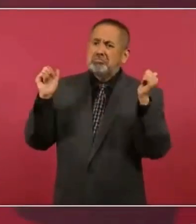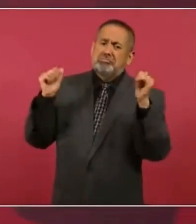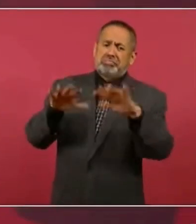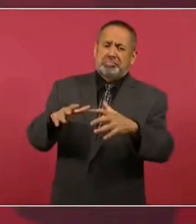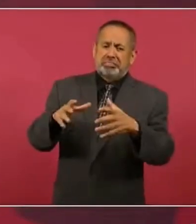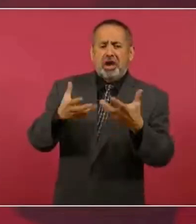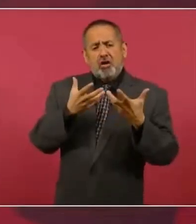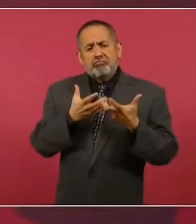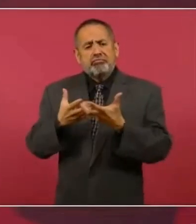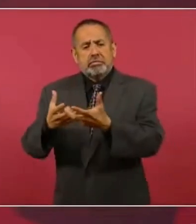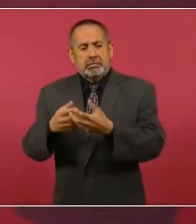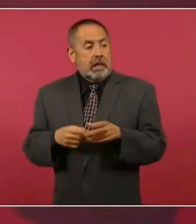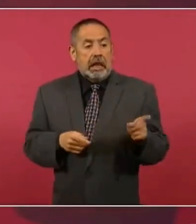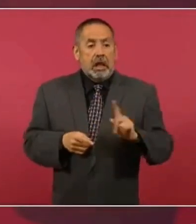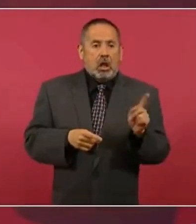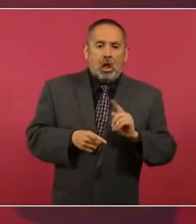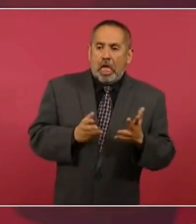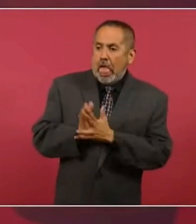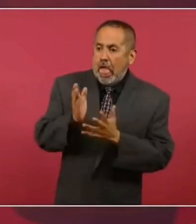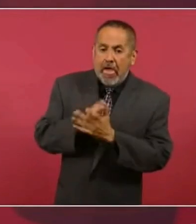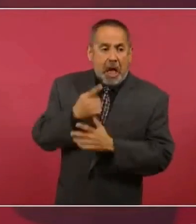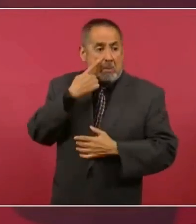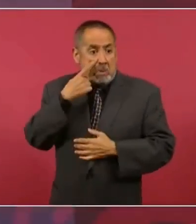ahí se van.